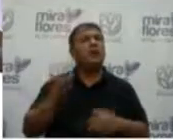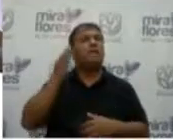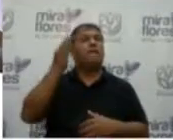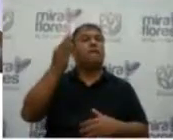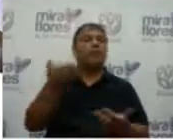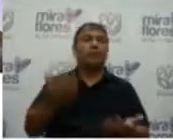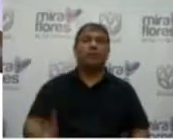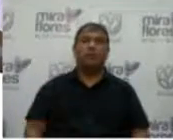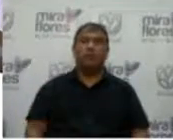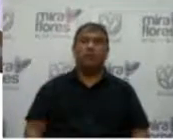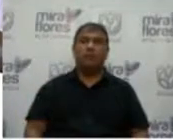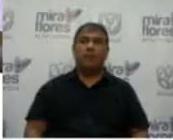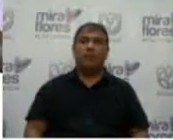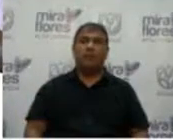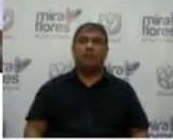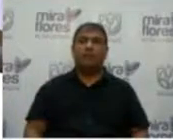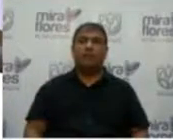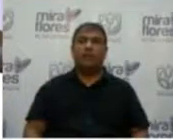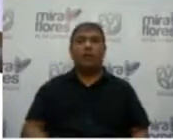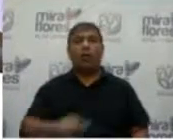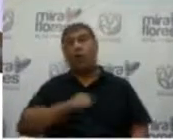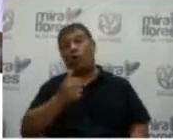futuro,